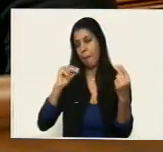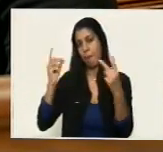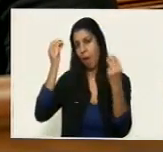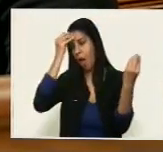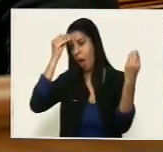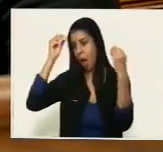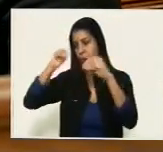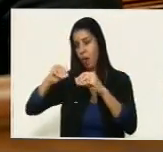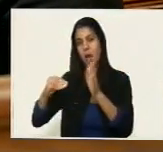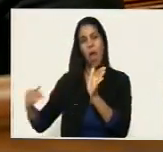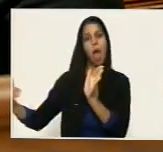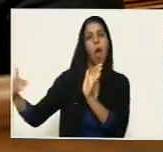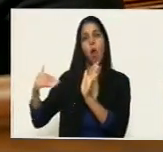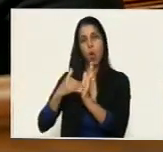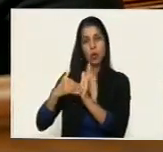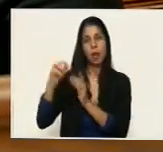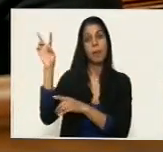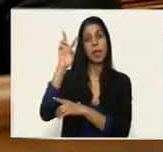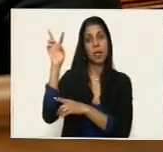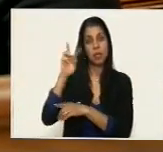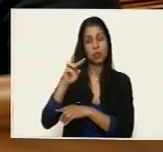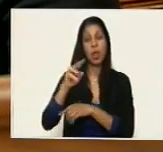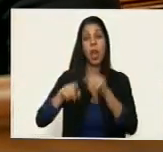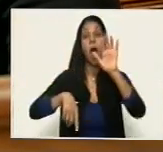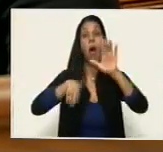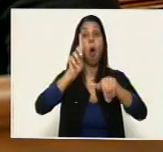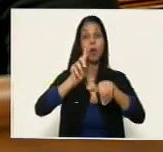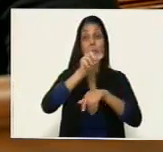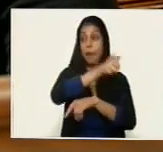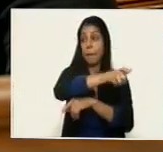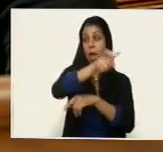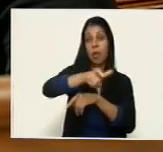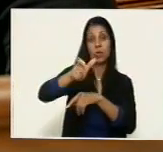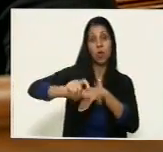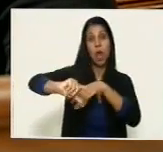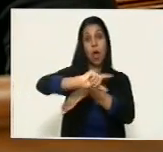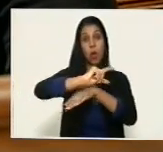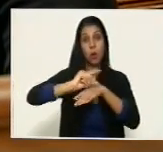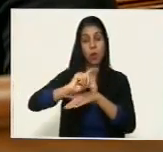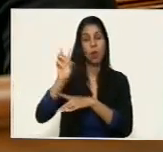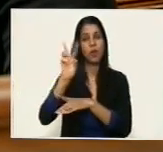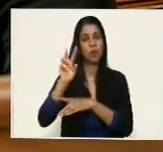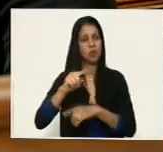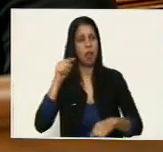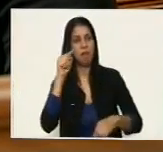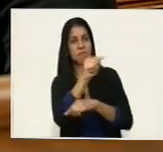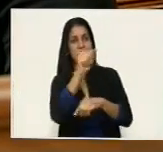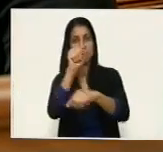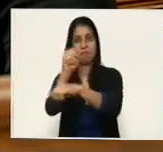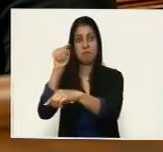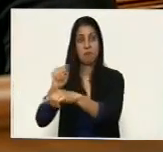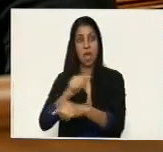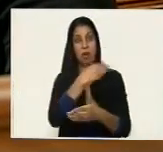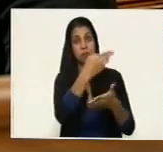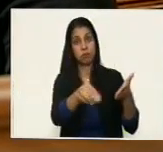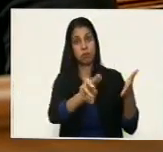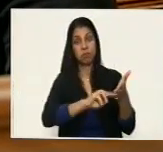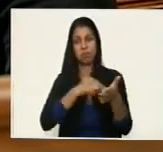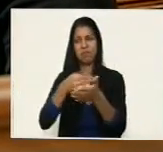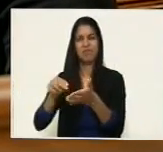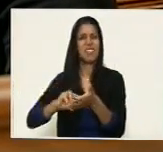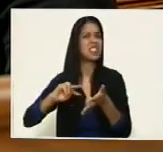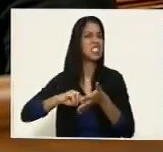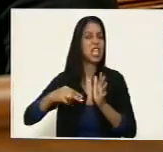nuevas sanciones contra 11 funcionarios del Estado venezolano, las cuales se constituyen